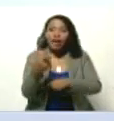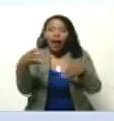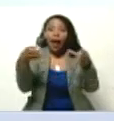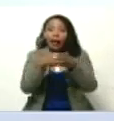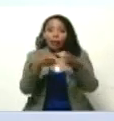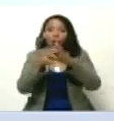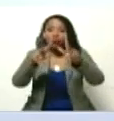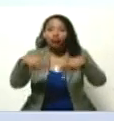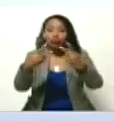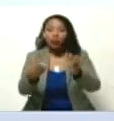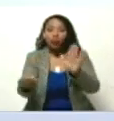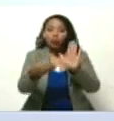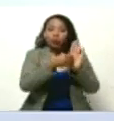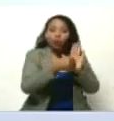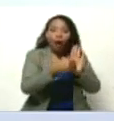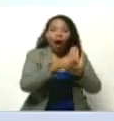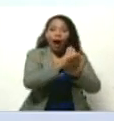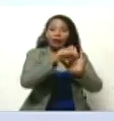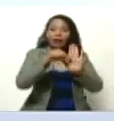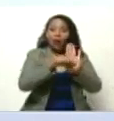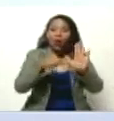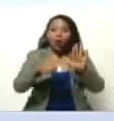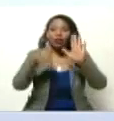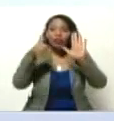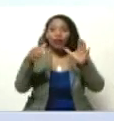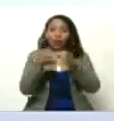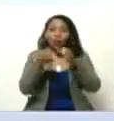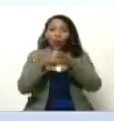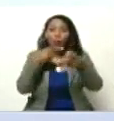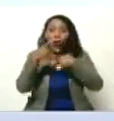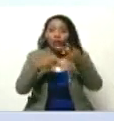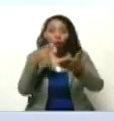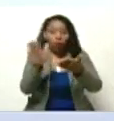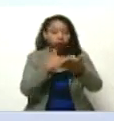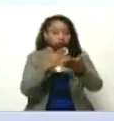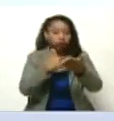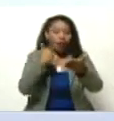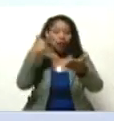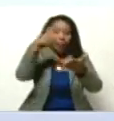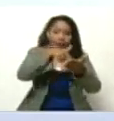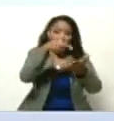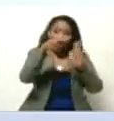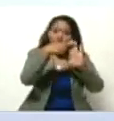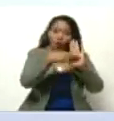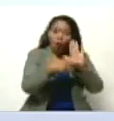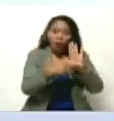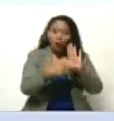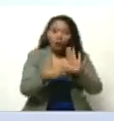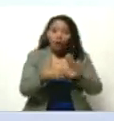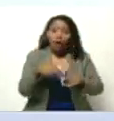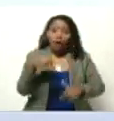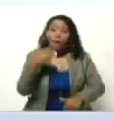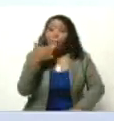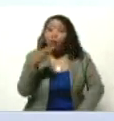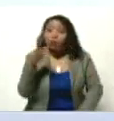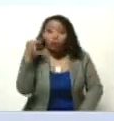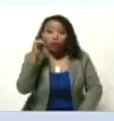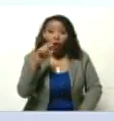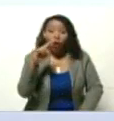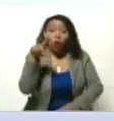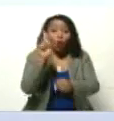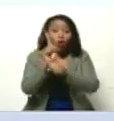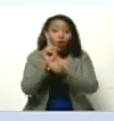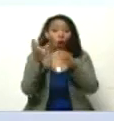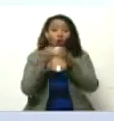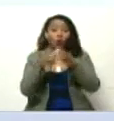renovar en aplicación del artículo 6 de los estatutos del partido. Voy. Este sábado no solo es el Partido Socialista